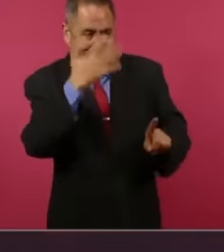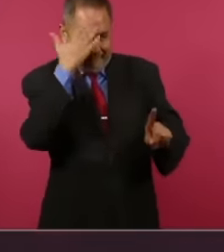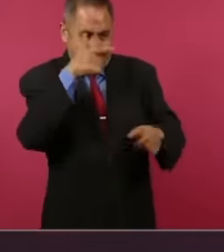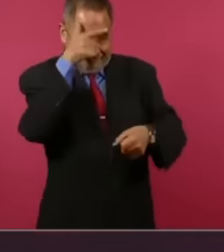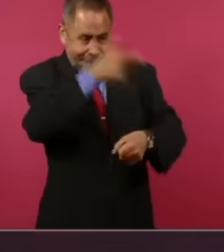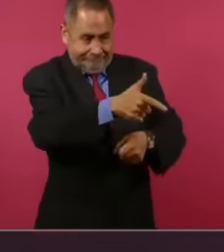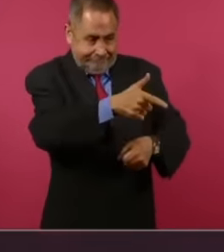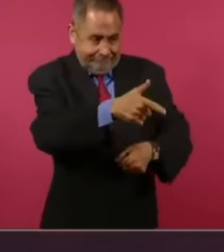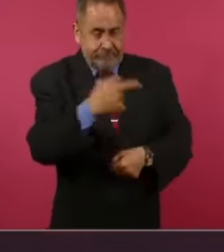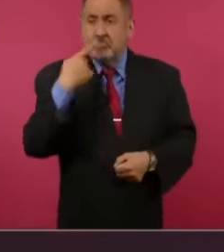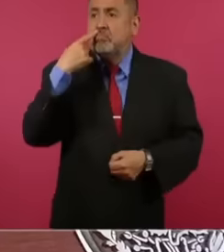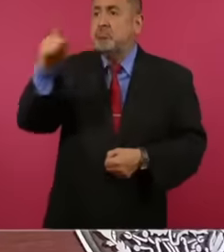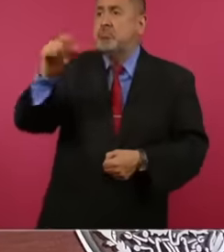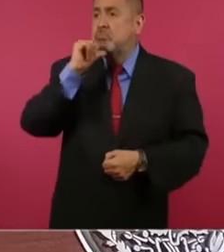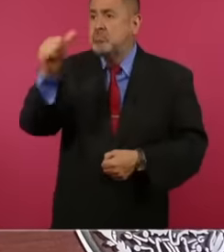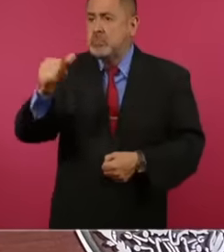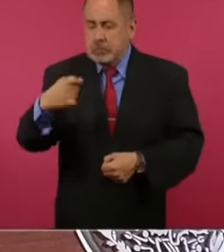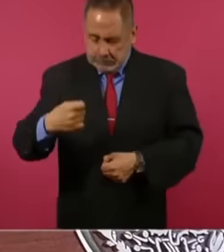no lo denuncia,